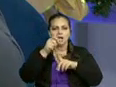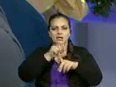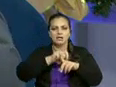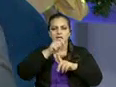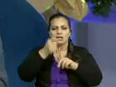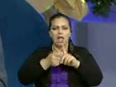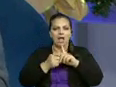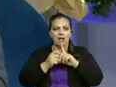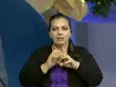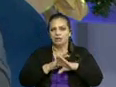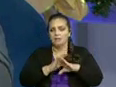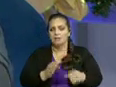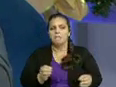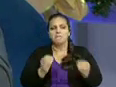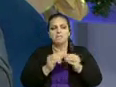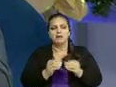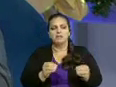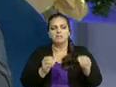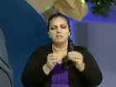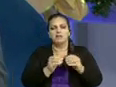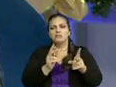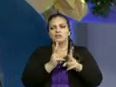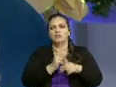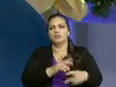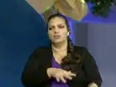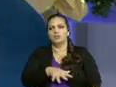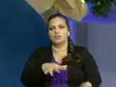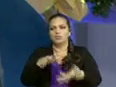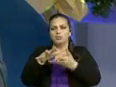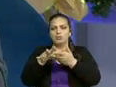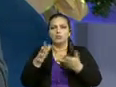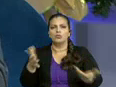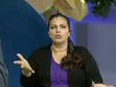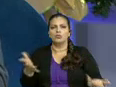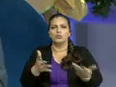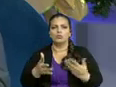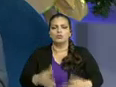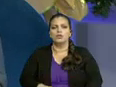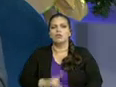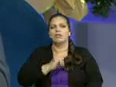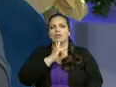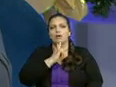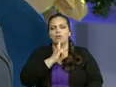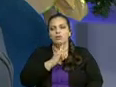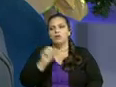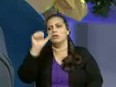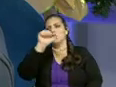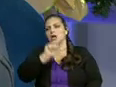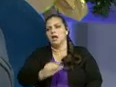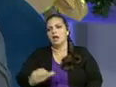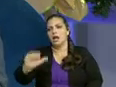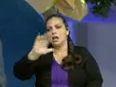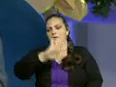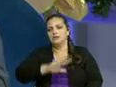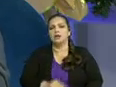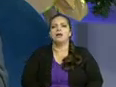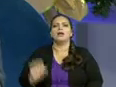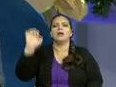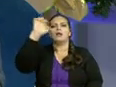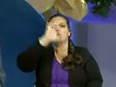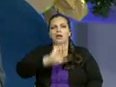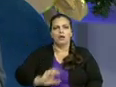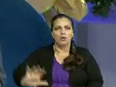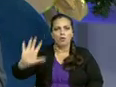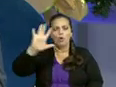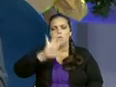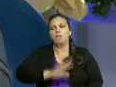es fundamental para el país. Alianza del Pacífico ha venido desarrollándose según los cronogramas, según la hoja de ruta establecida.